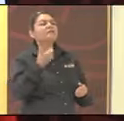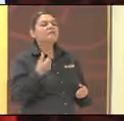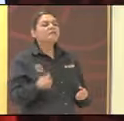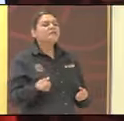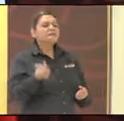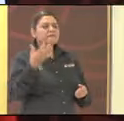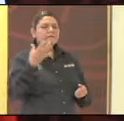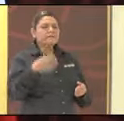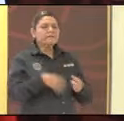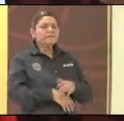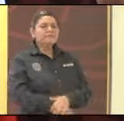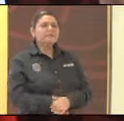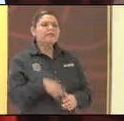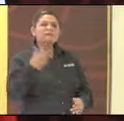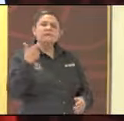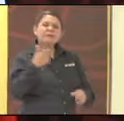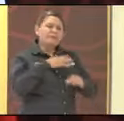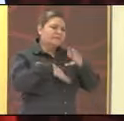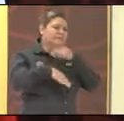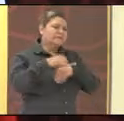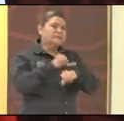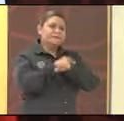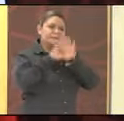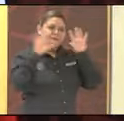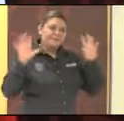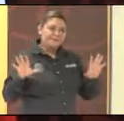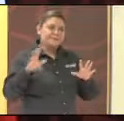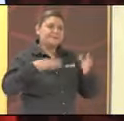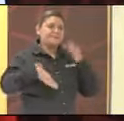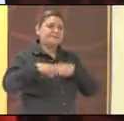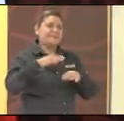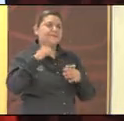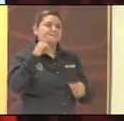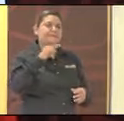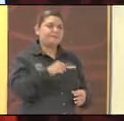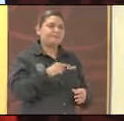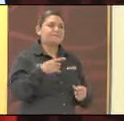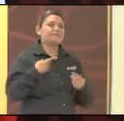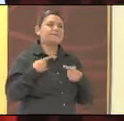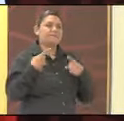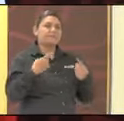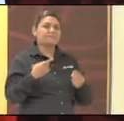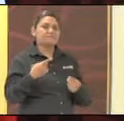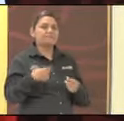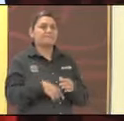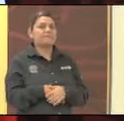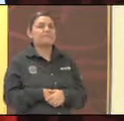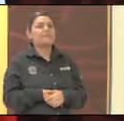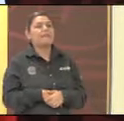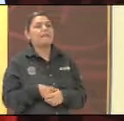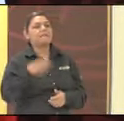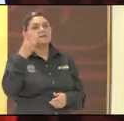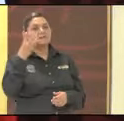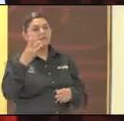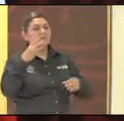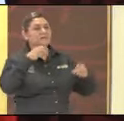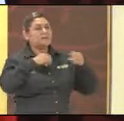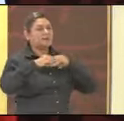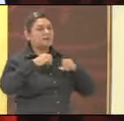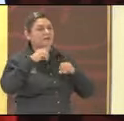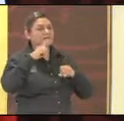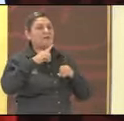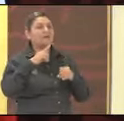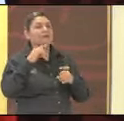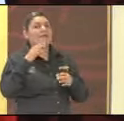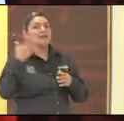redes sociales. Todo transparente, ¿eh? Sí, y entregamos 3 a obras públicas y 1 a sistemas.